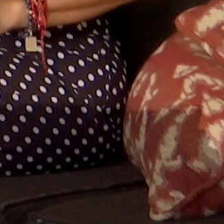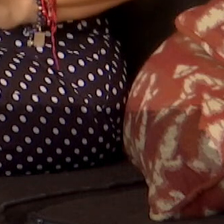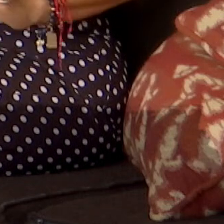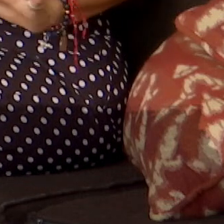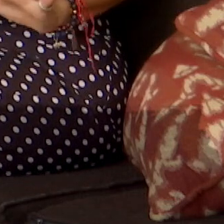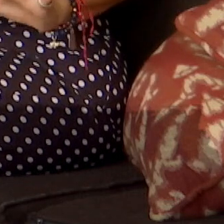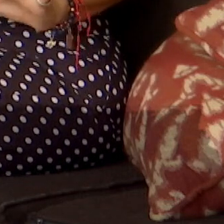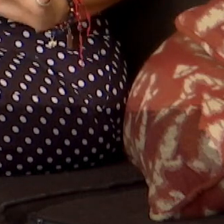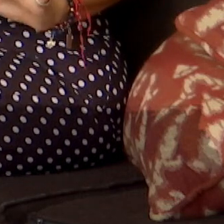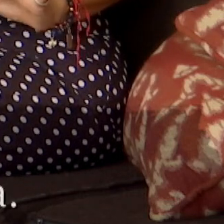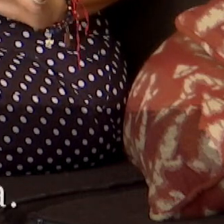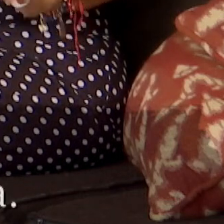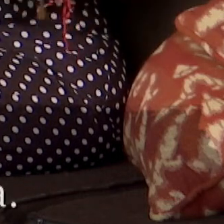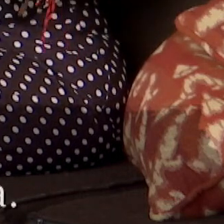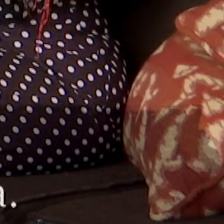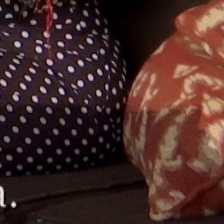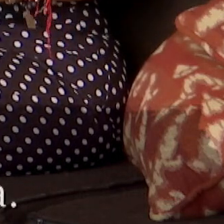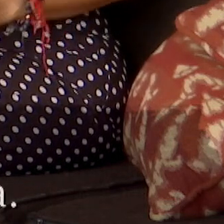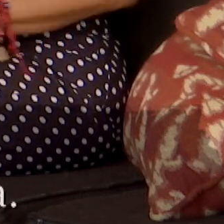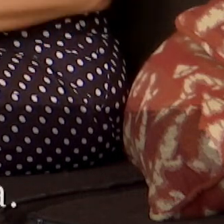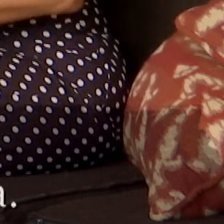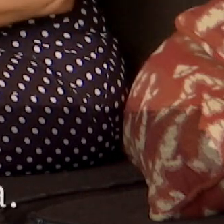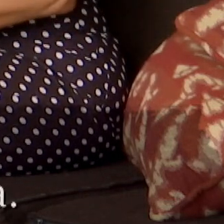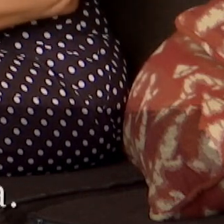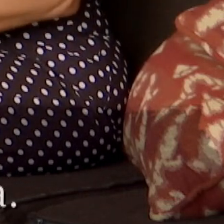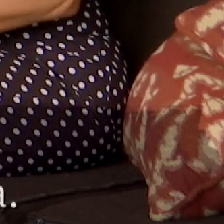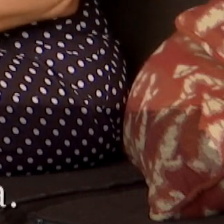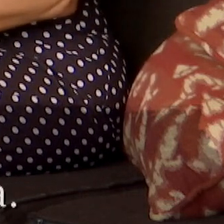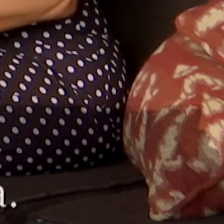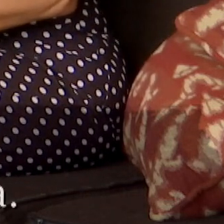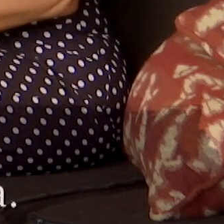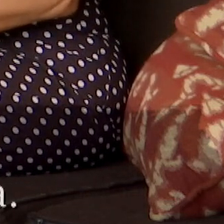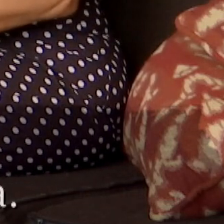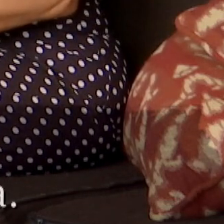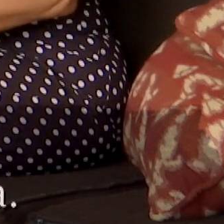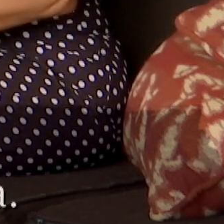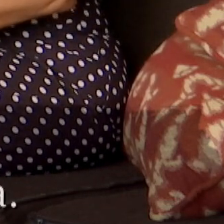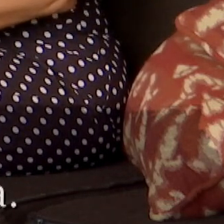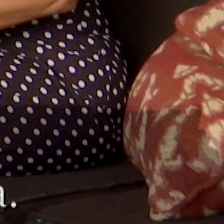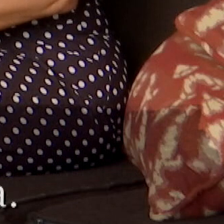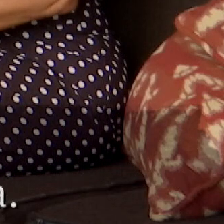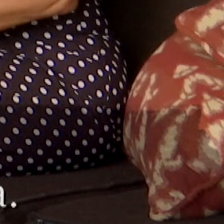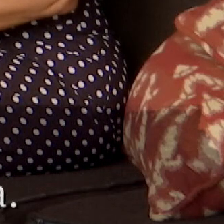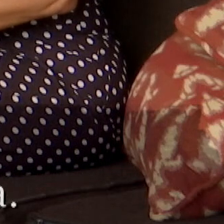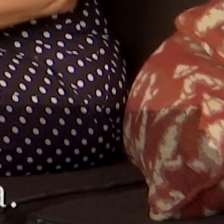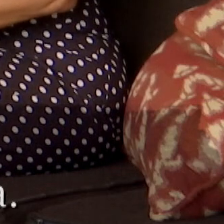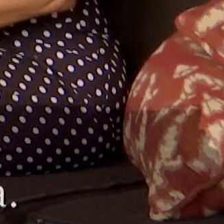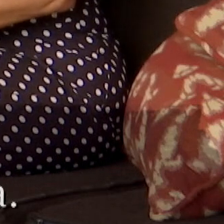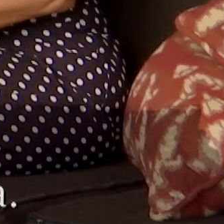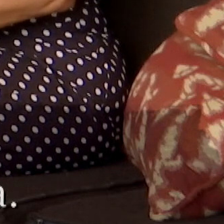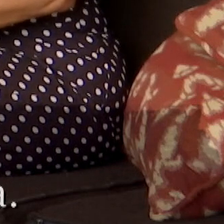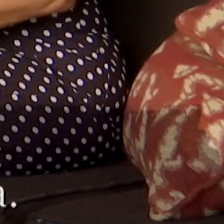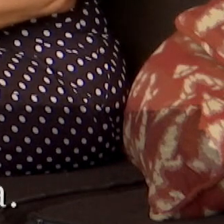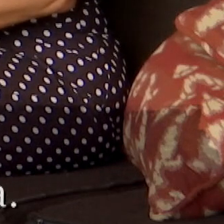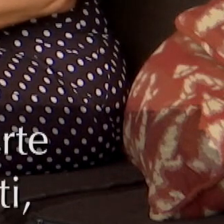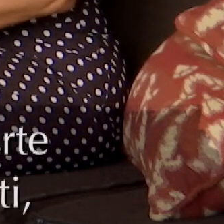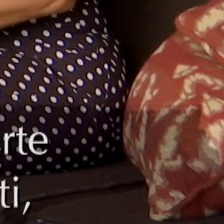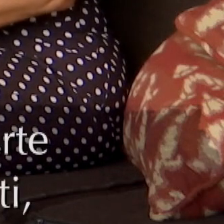de gastarte, pues entonces puedes decir no y poner límites de una forma